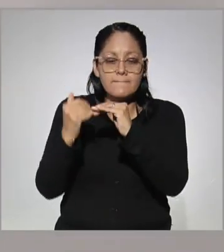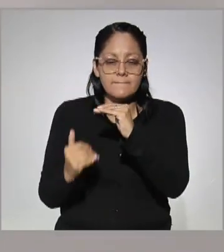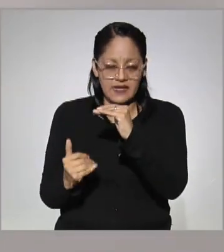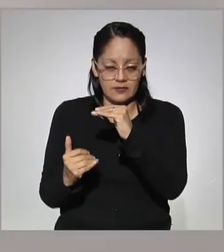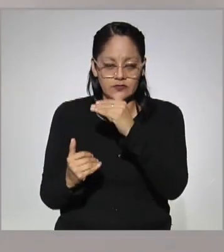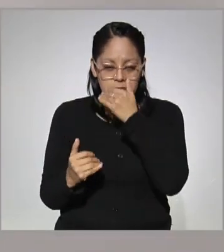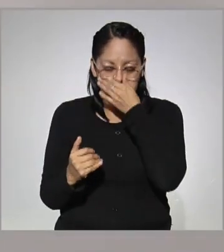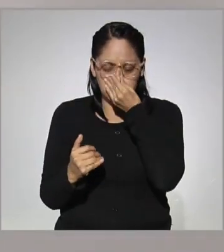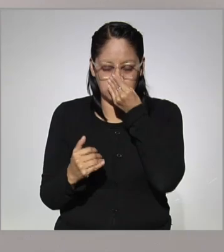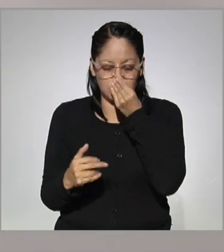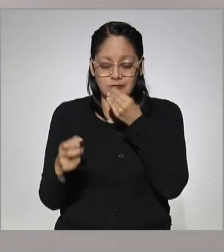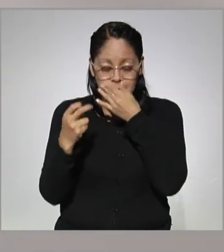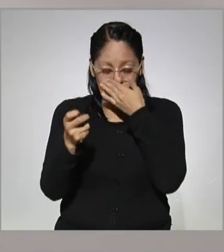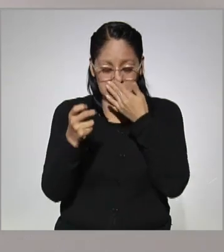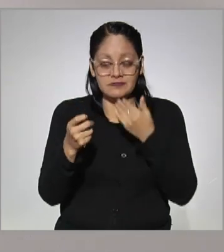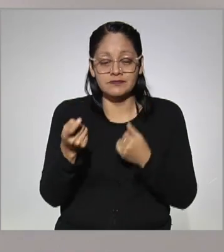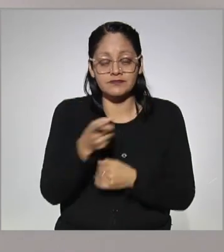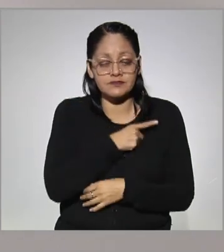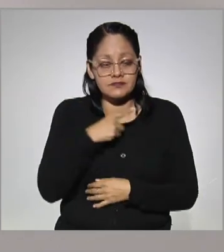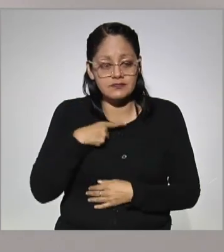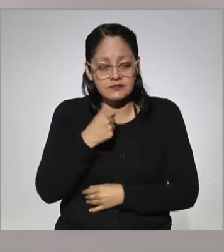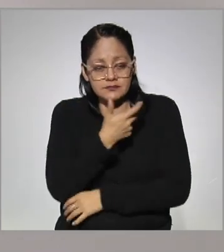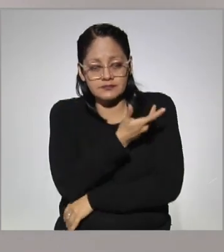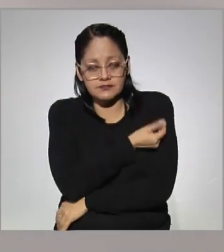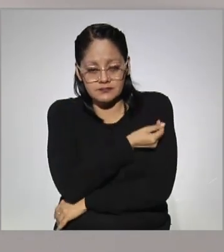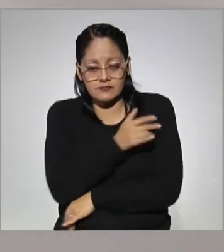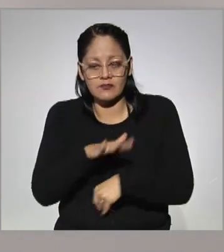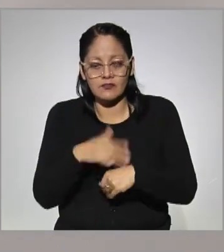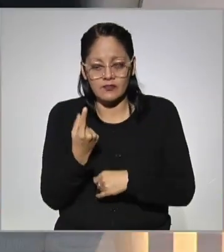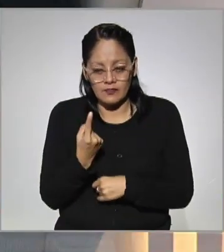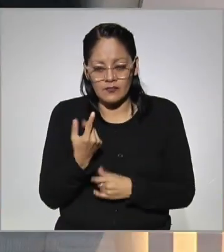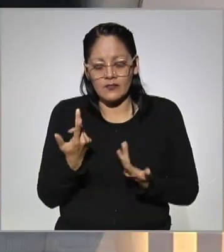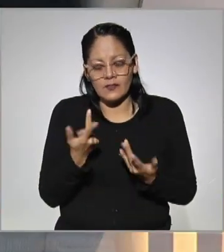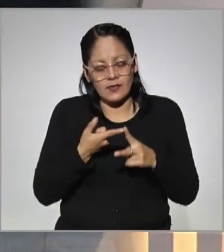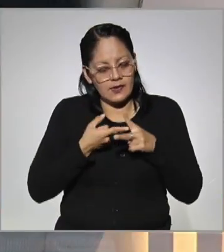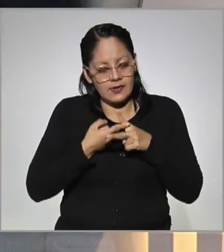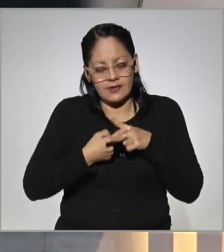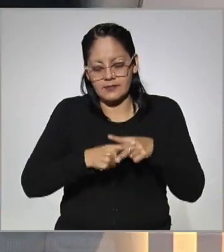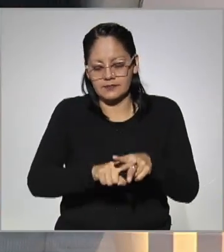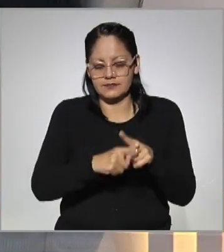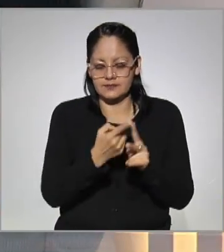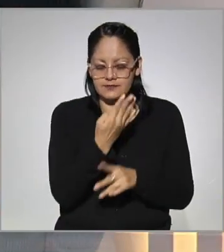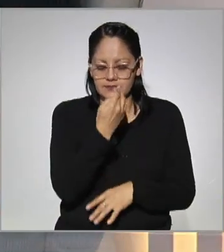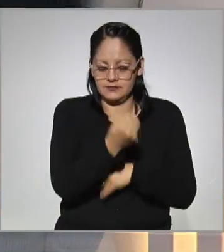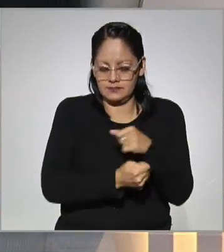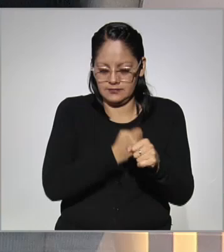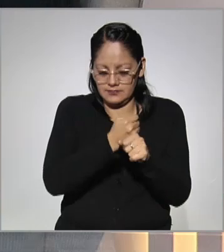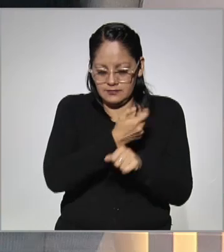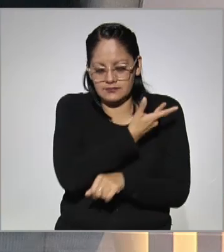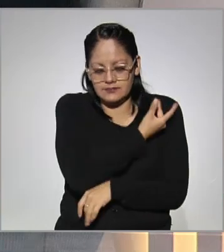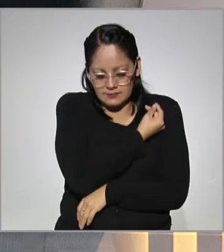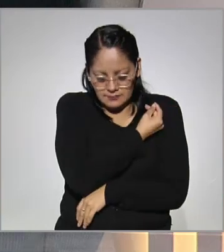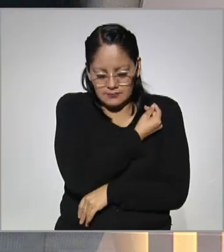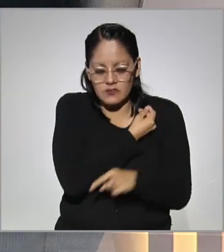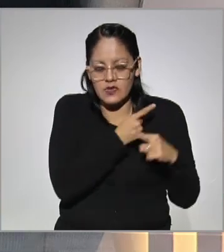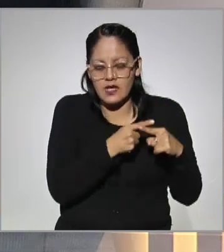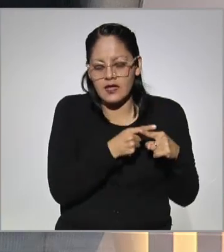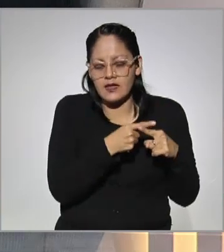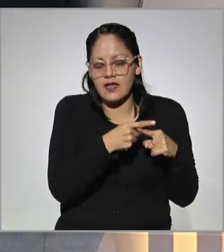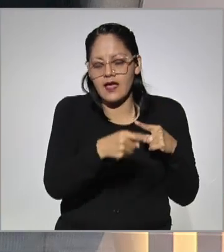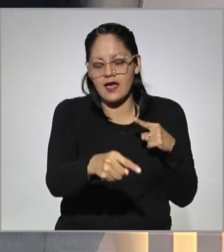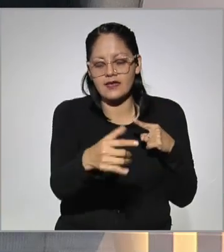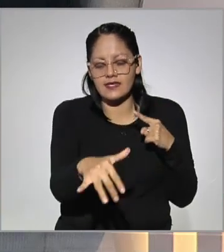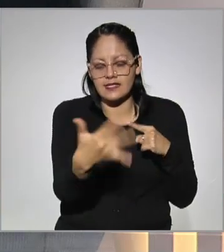la parte donde se debería de vacunar. ¿Por qué? Iniciar a los 9 años, antes de los 15,